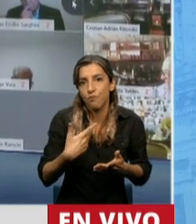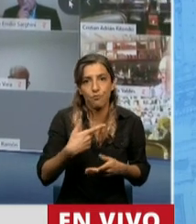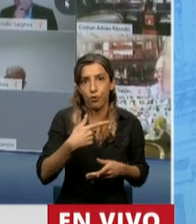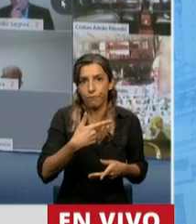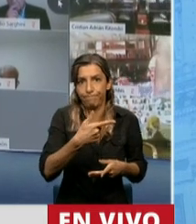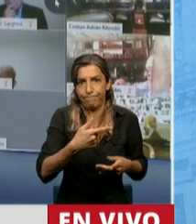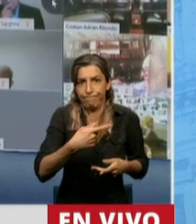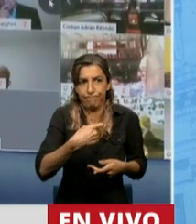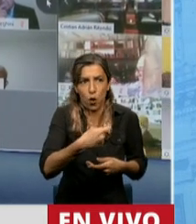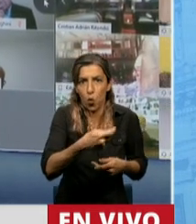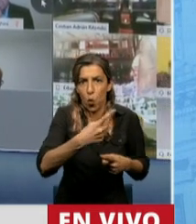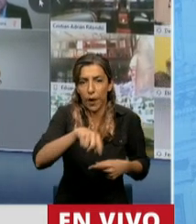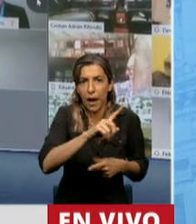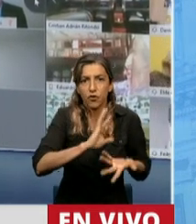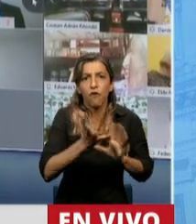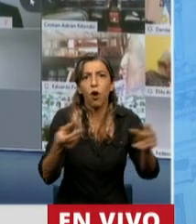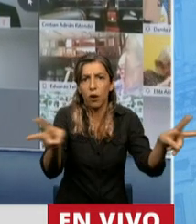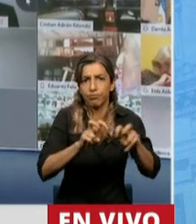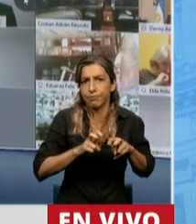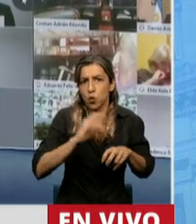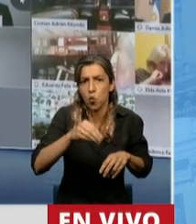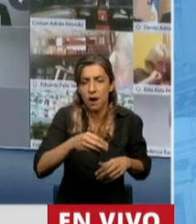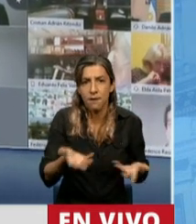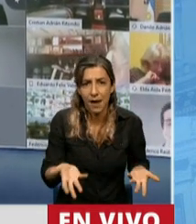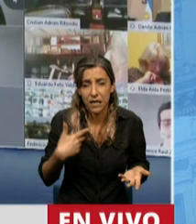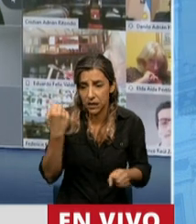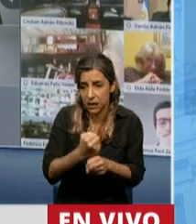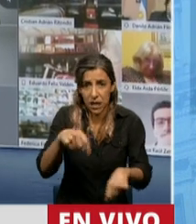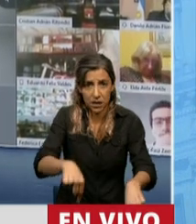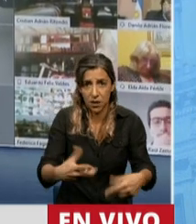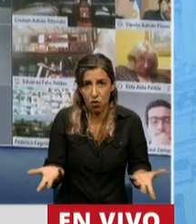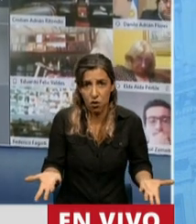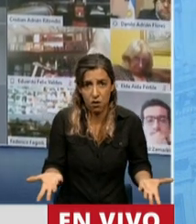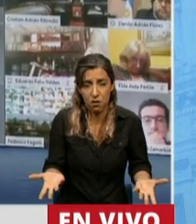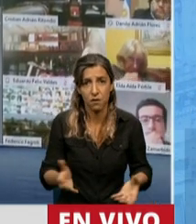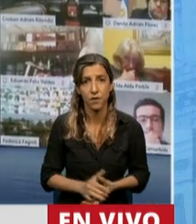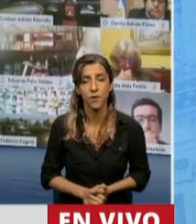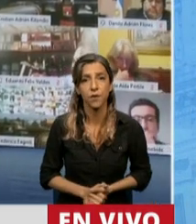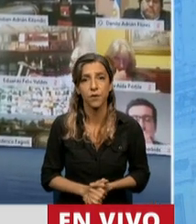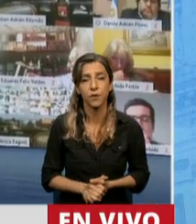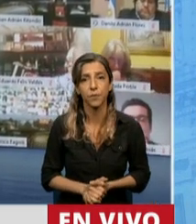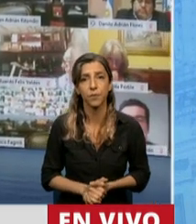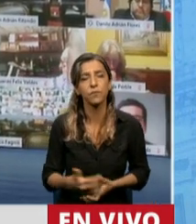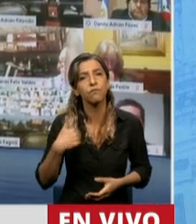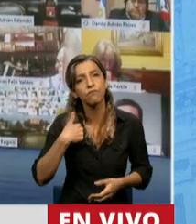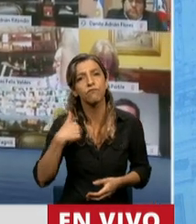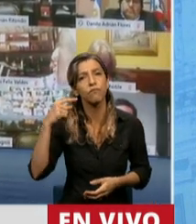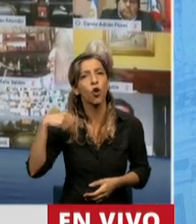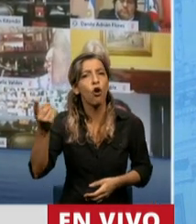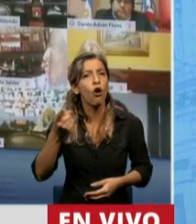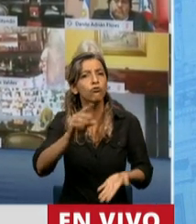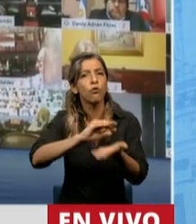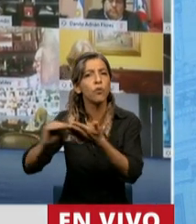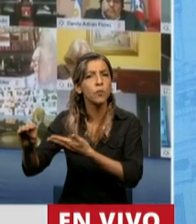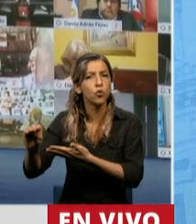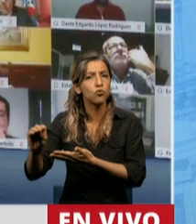fue acrecentando con el paso de los años eh hasta llegar hoy a una porción ínfima no eh escuchaba a otros diputados recién a hablar